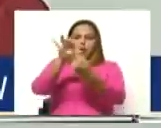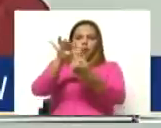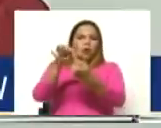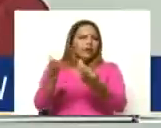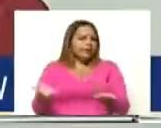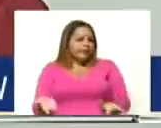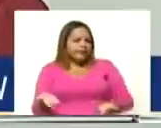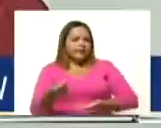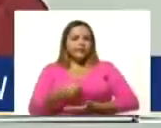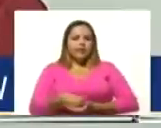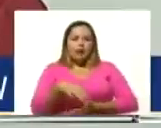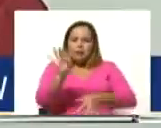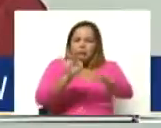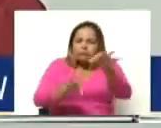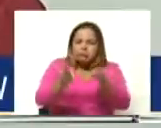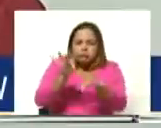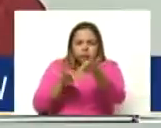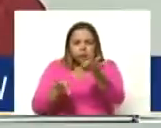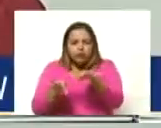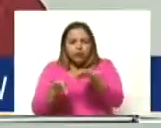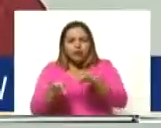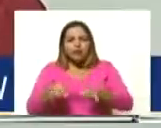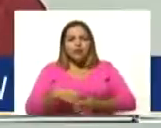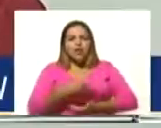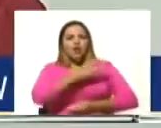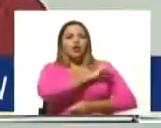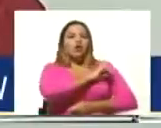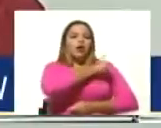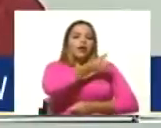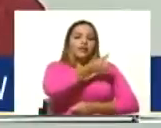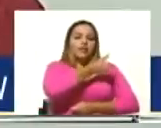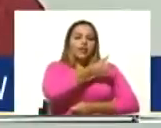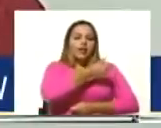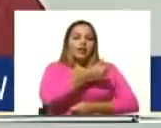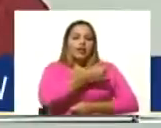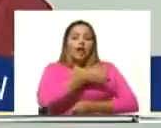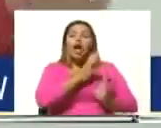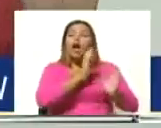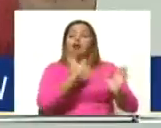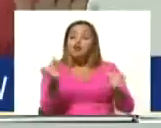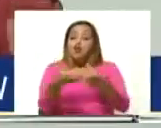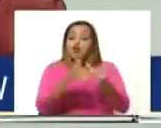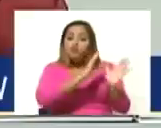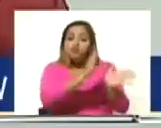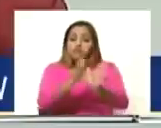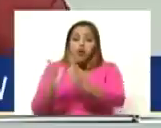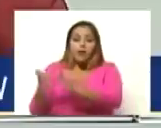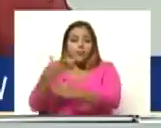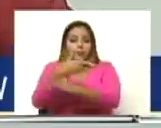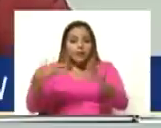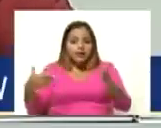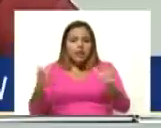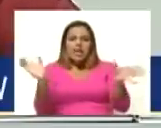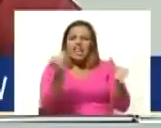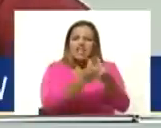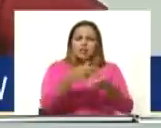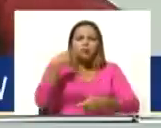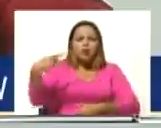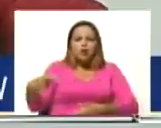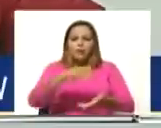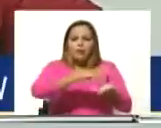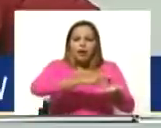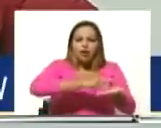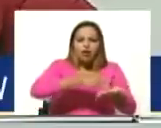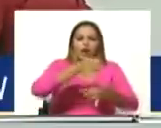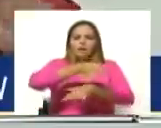seleccionar los jefes, las estructuras medias del partido. Equipos políticos de parroquias, de